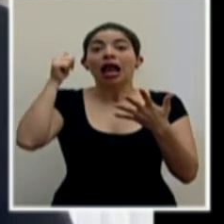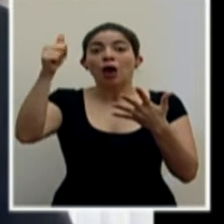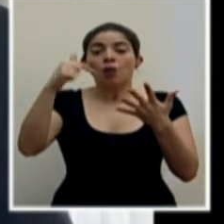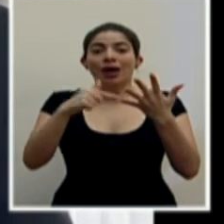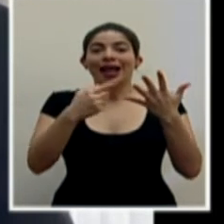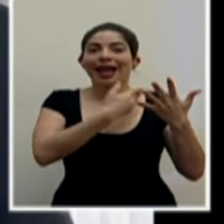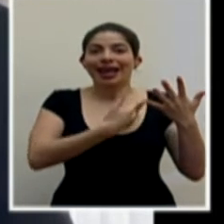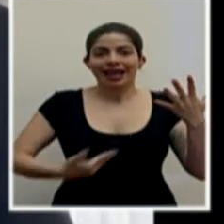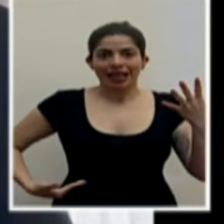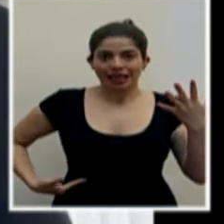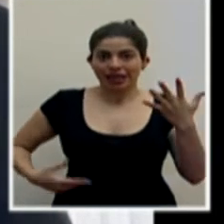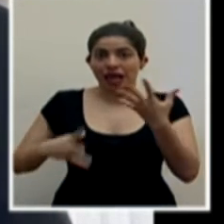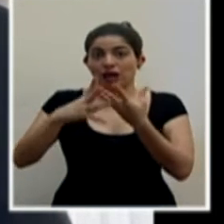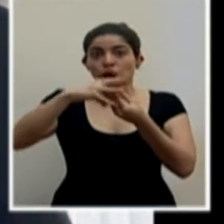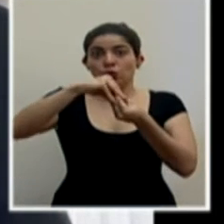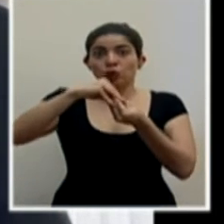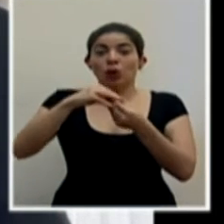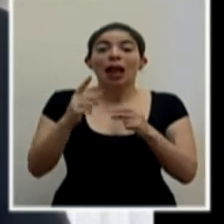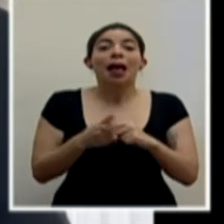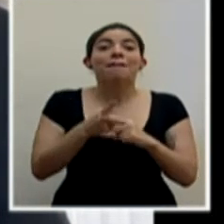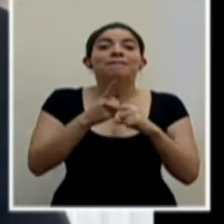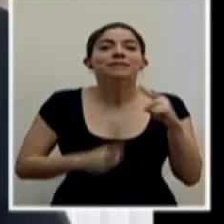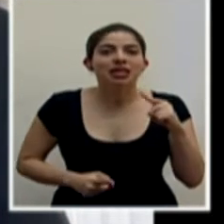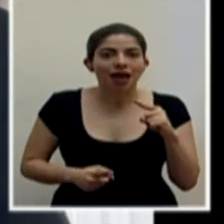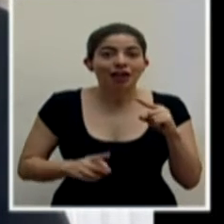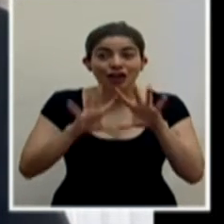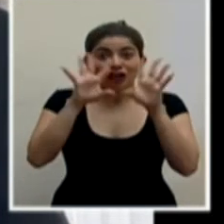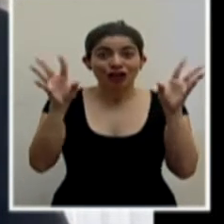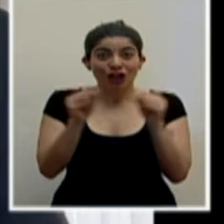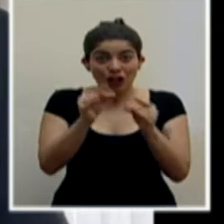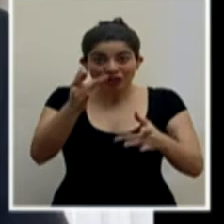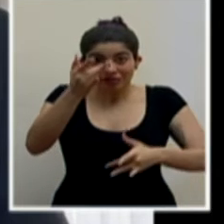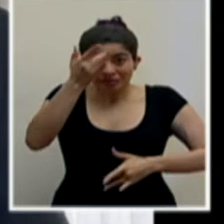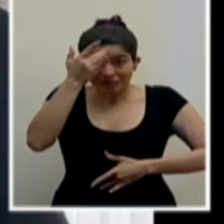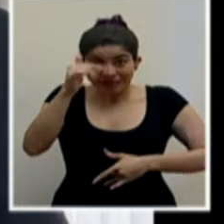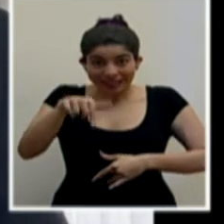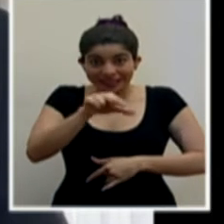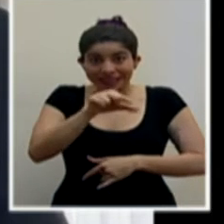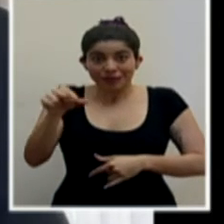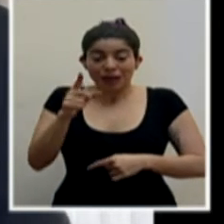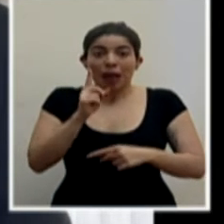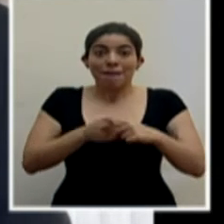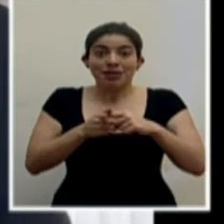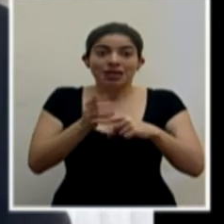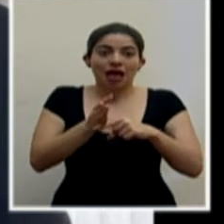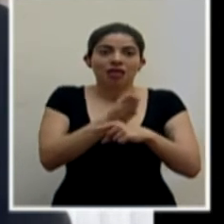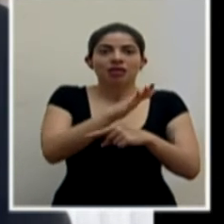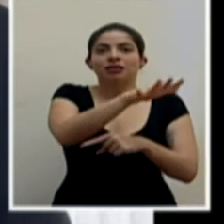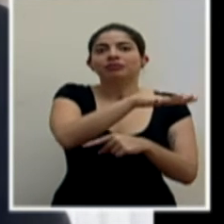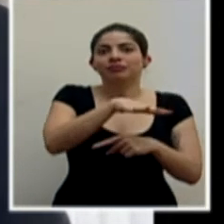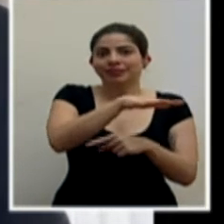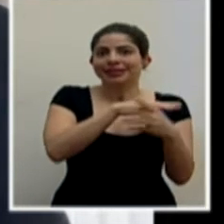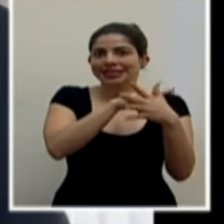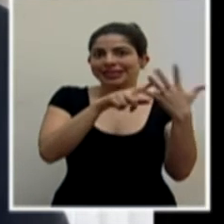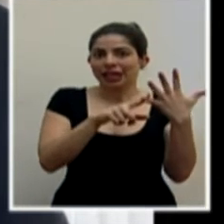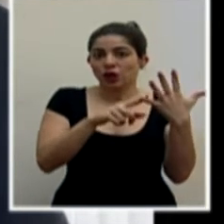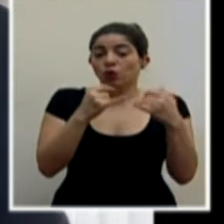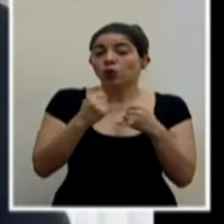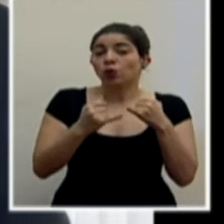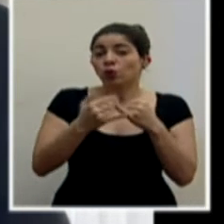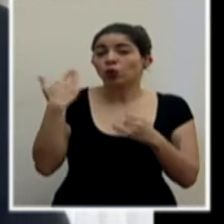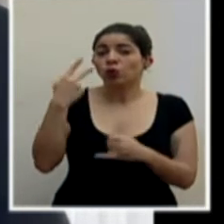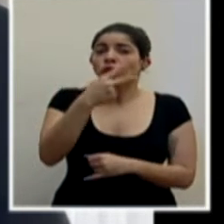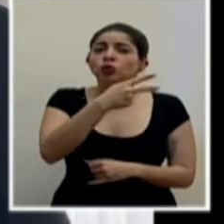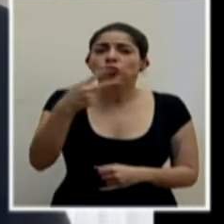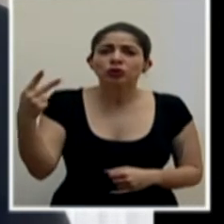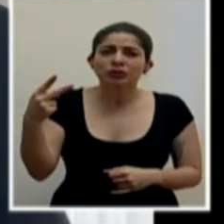y Heredia. Juntos agrupan la mitad del total de los casos registrados esa semana. En las últimas semanas, 2 semanas, se